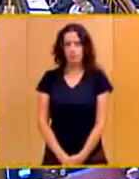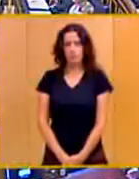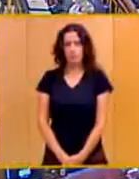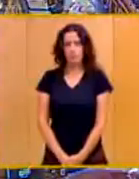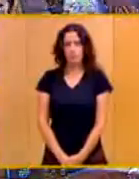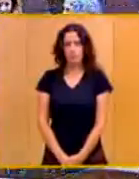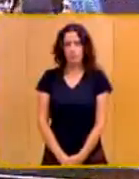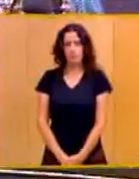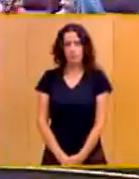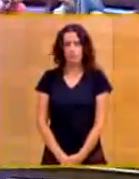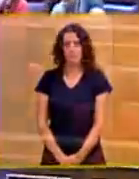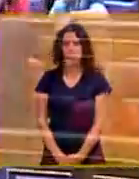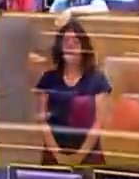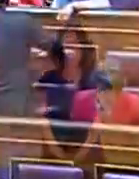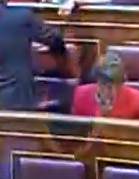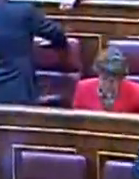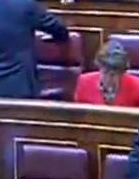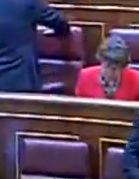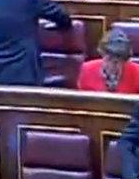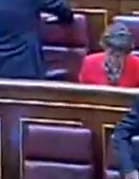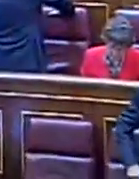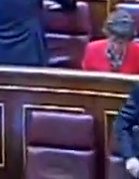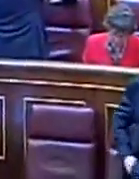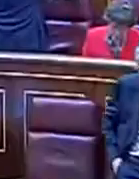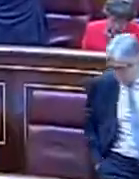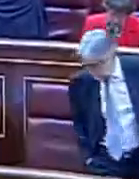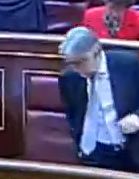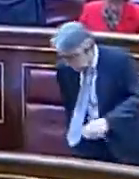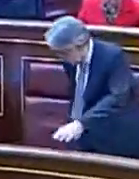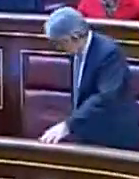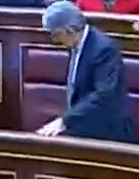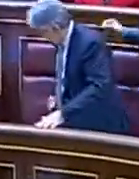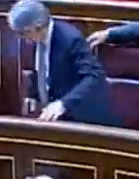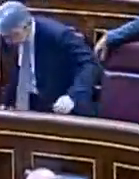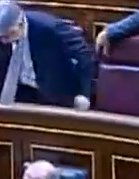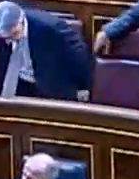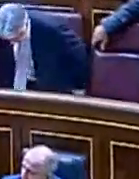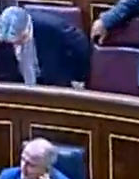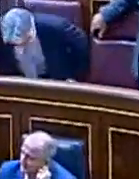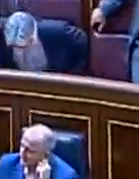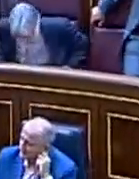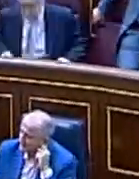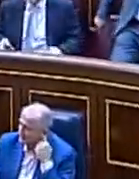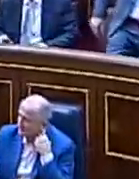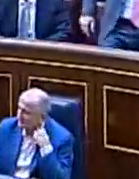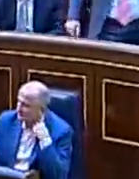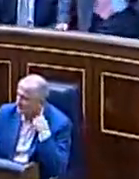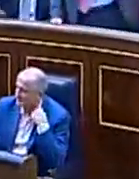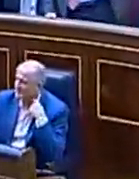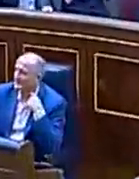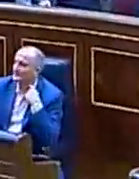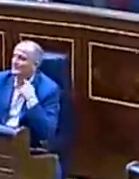parlamentarios. La sesión se va a reanudar mañana con el resto de las formaciones, a las que hoy no les dé tiempo a